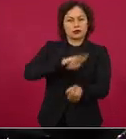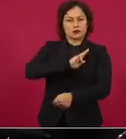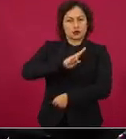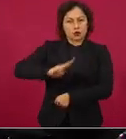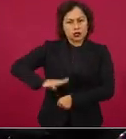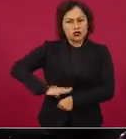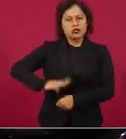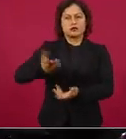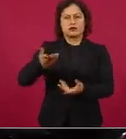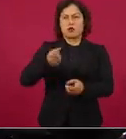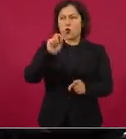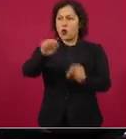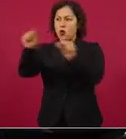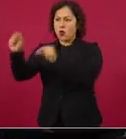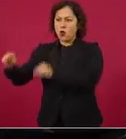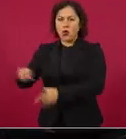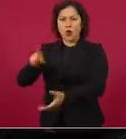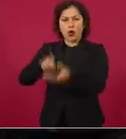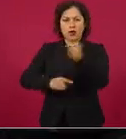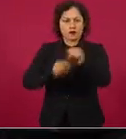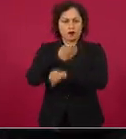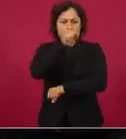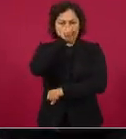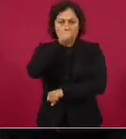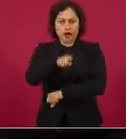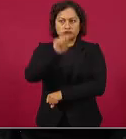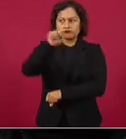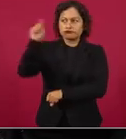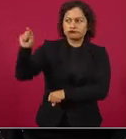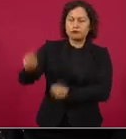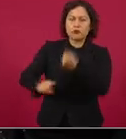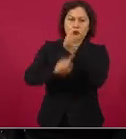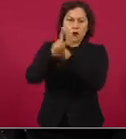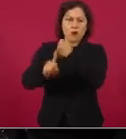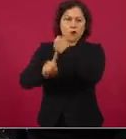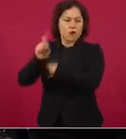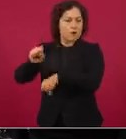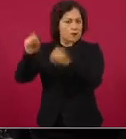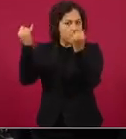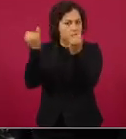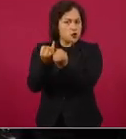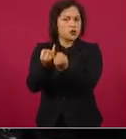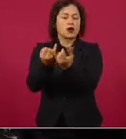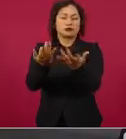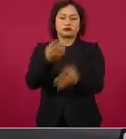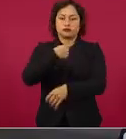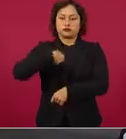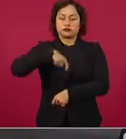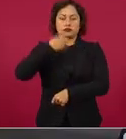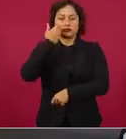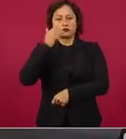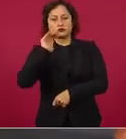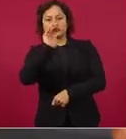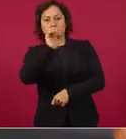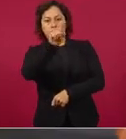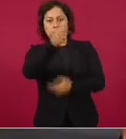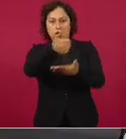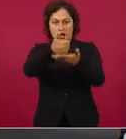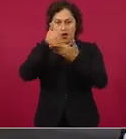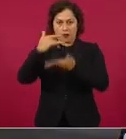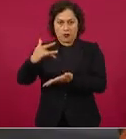y algunos municipios tienen esta problemática, y necesitamos el apoyo, así como en materia de